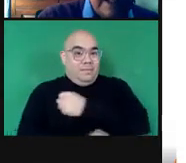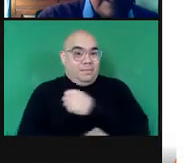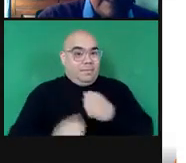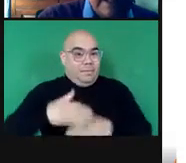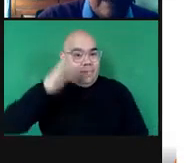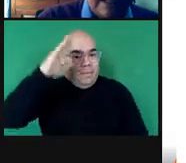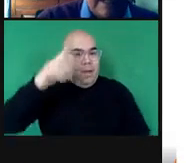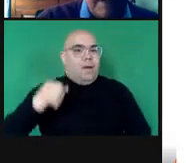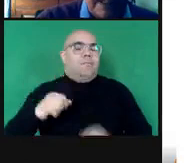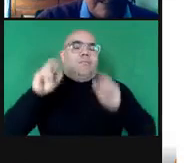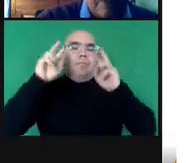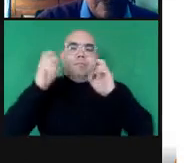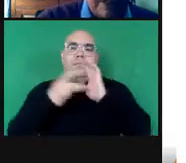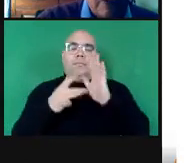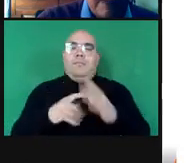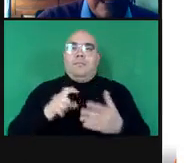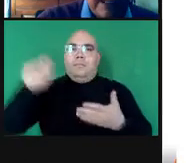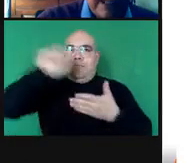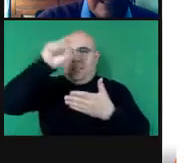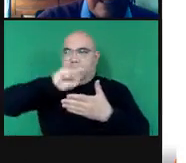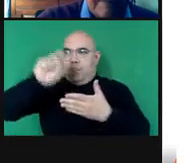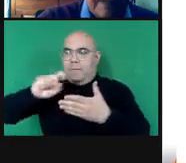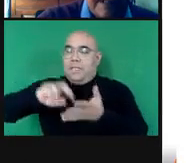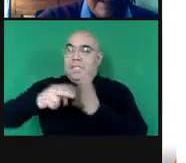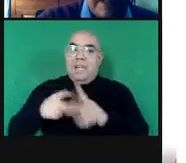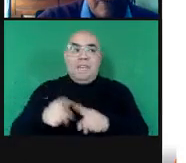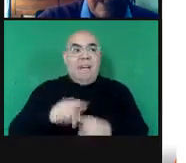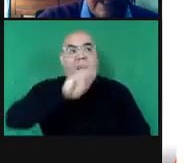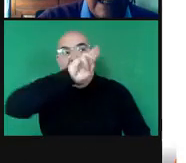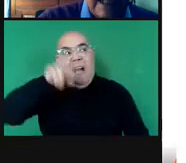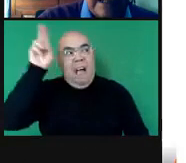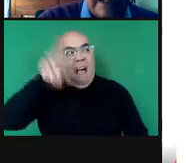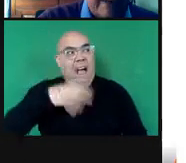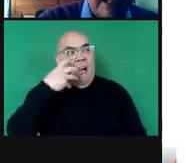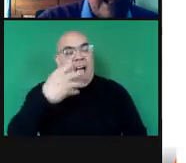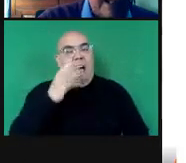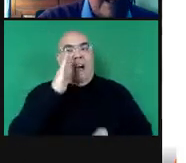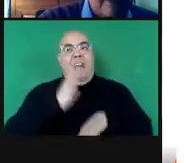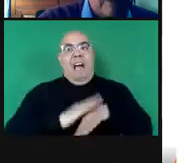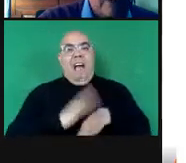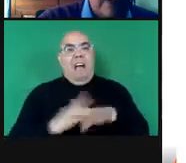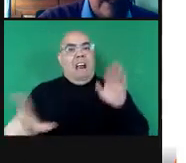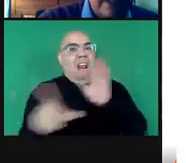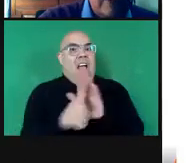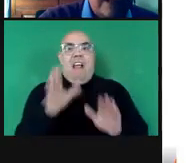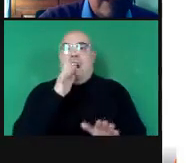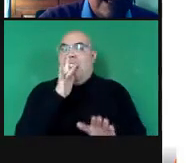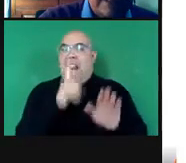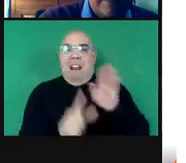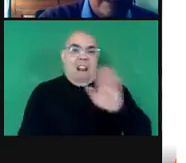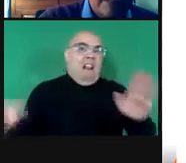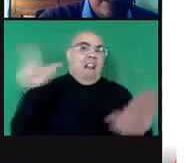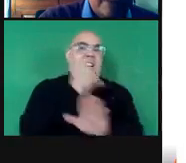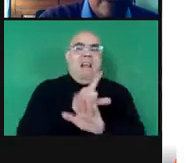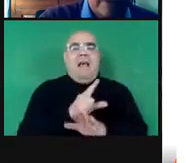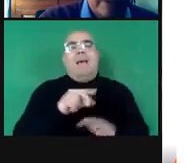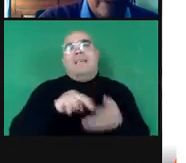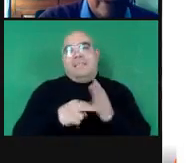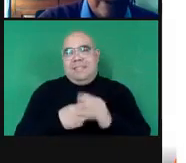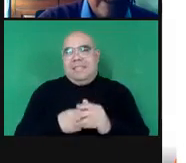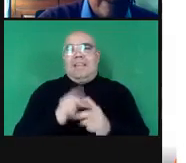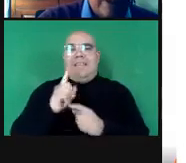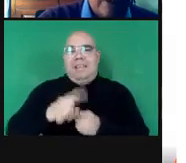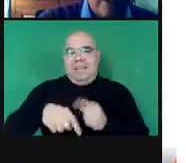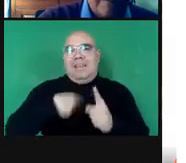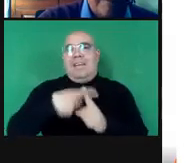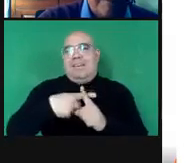hipótesis de que si se ve al grafite como un acto marginal y se enfatiza su ilegalidad, se va a llegar a la conclusión de que es una amenaza para el patrimonio